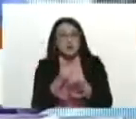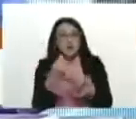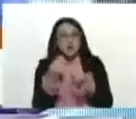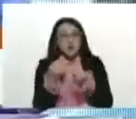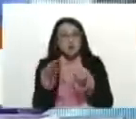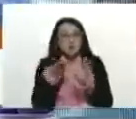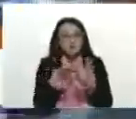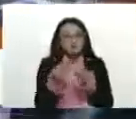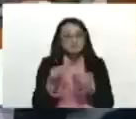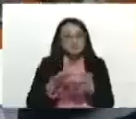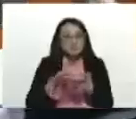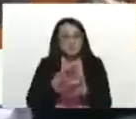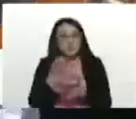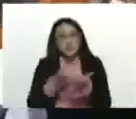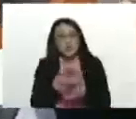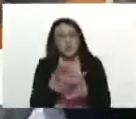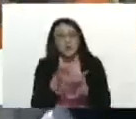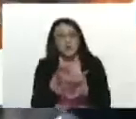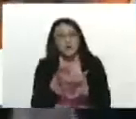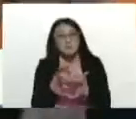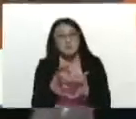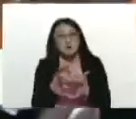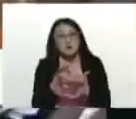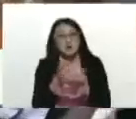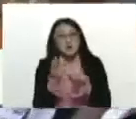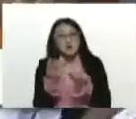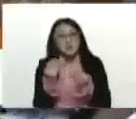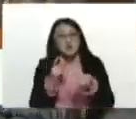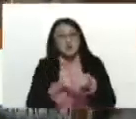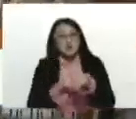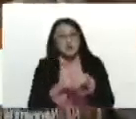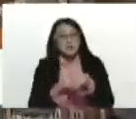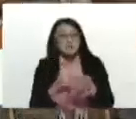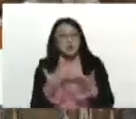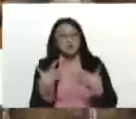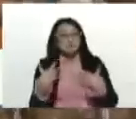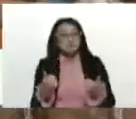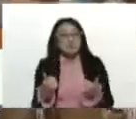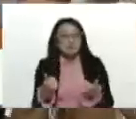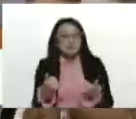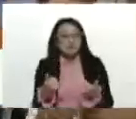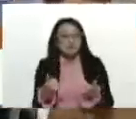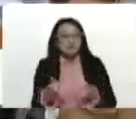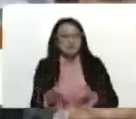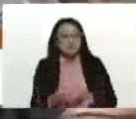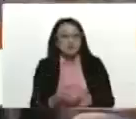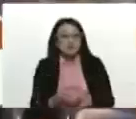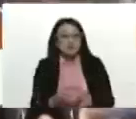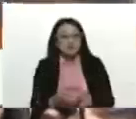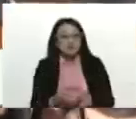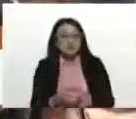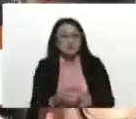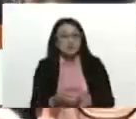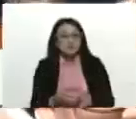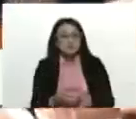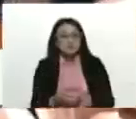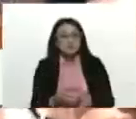conflictos que no se van a curar en mucho tiempo no se van a curar en mucho tiempo